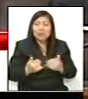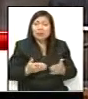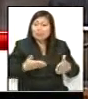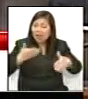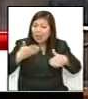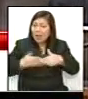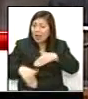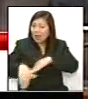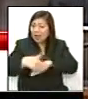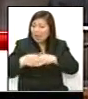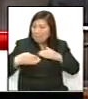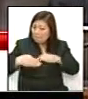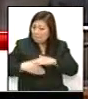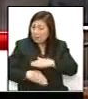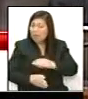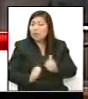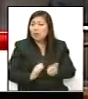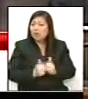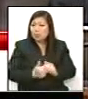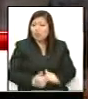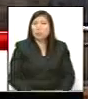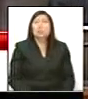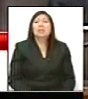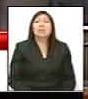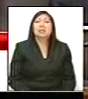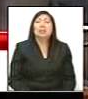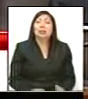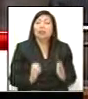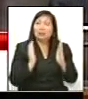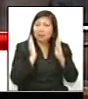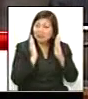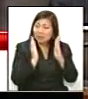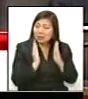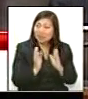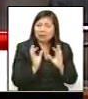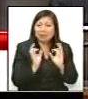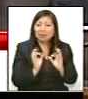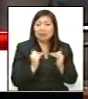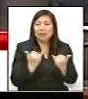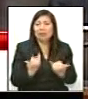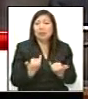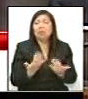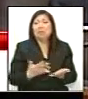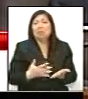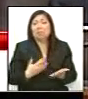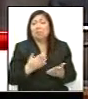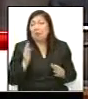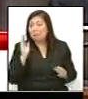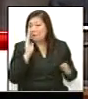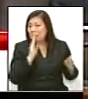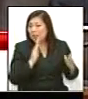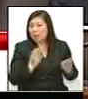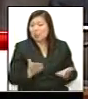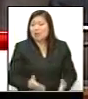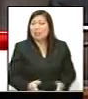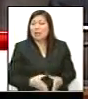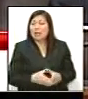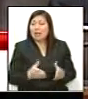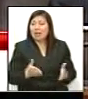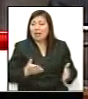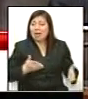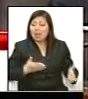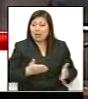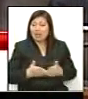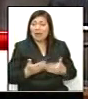vía. Pero también se convierte en una acción muy centralista, o sea, solamente el Congreso puede preocuparse de la gran vía